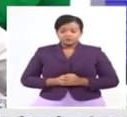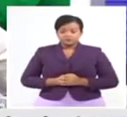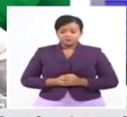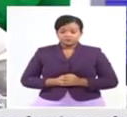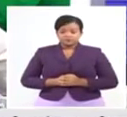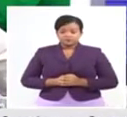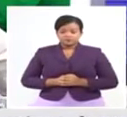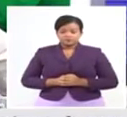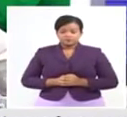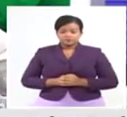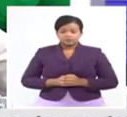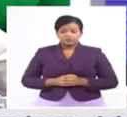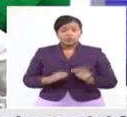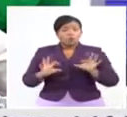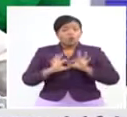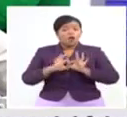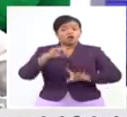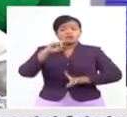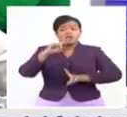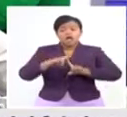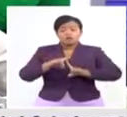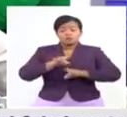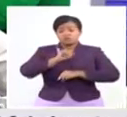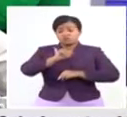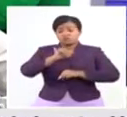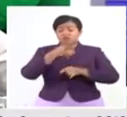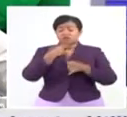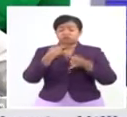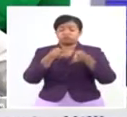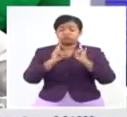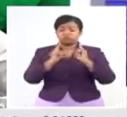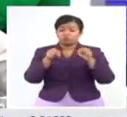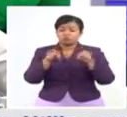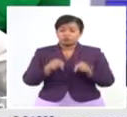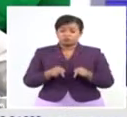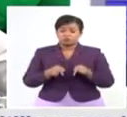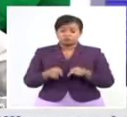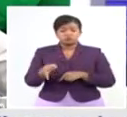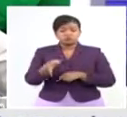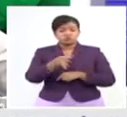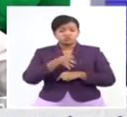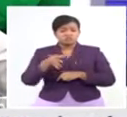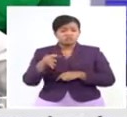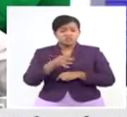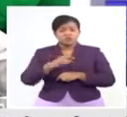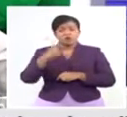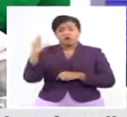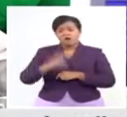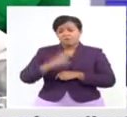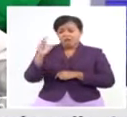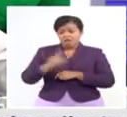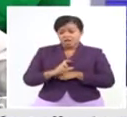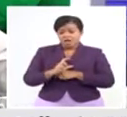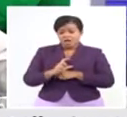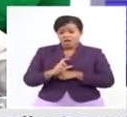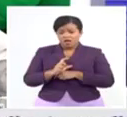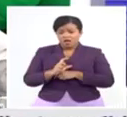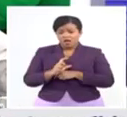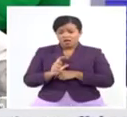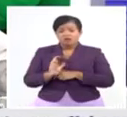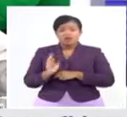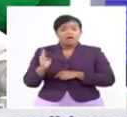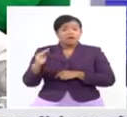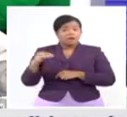Guantánamo, con 6 fallecidos que informamos hoy, del municipio Caimanera y Baracoa, 2 de cada uno, y de Maicí